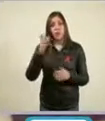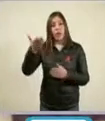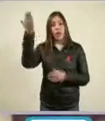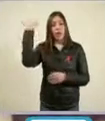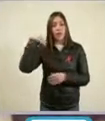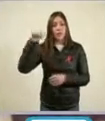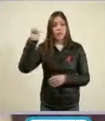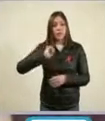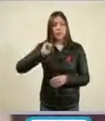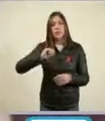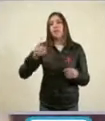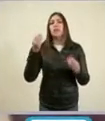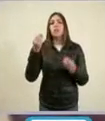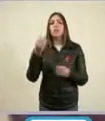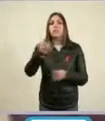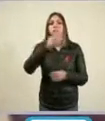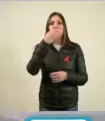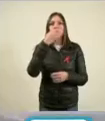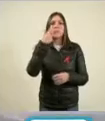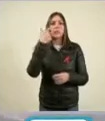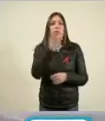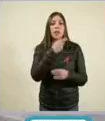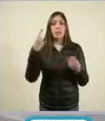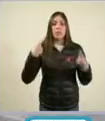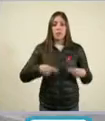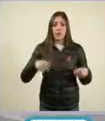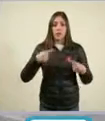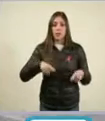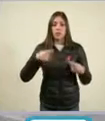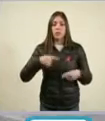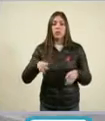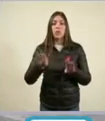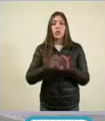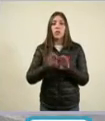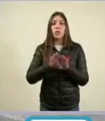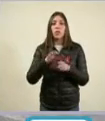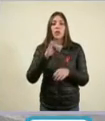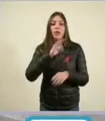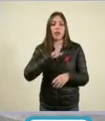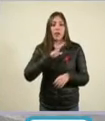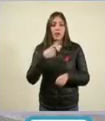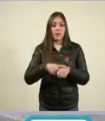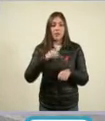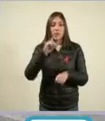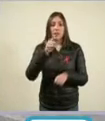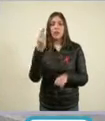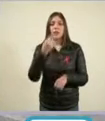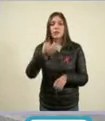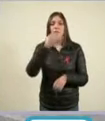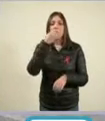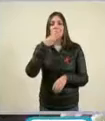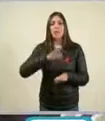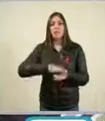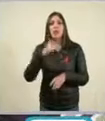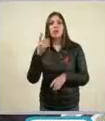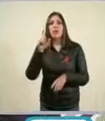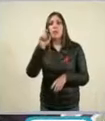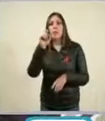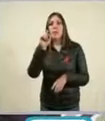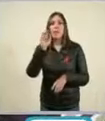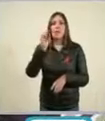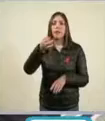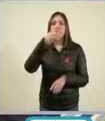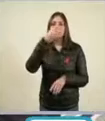atrás, los antirretrovirales, una persona infectada tiene que tomar 20 o más pastillas al día. ¡Ay, qué cosa! En la actualidad, una